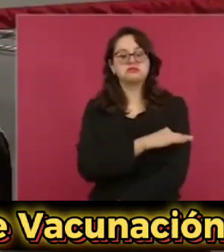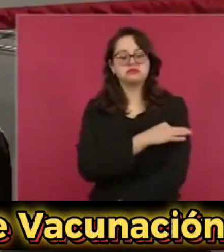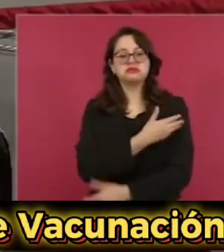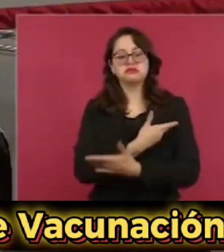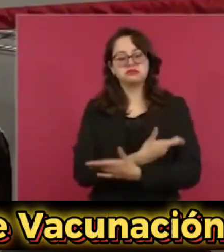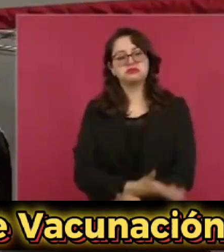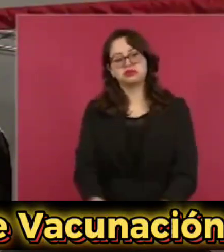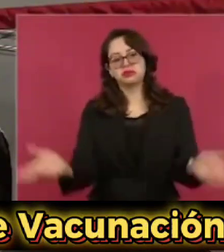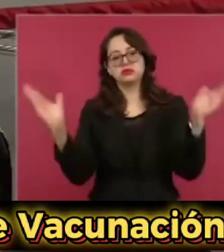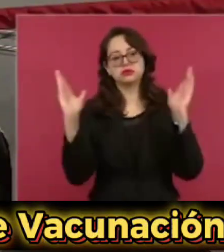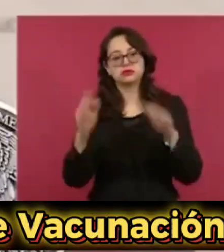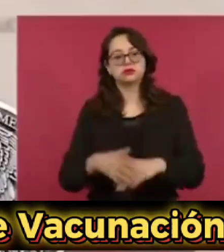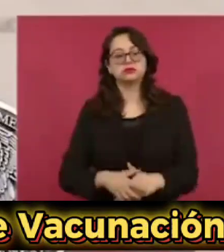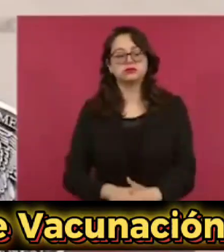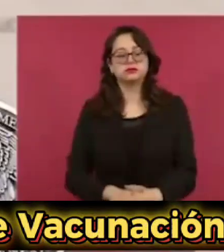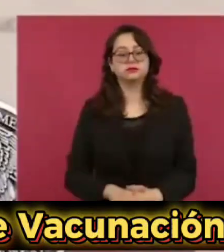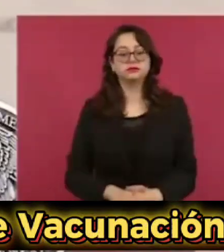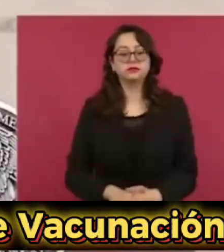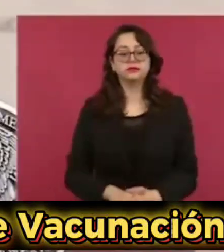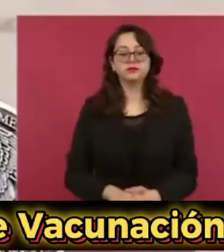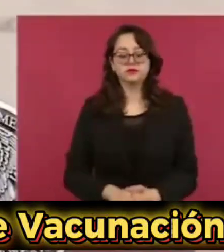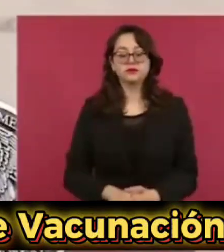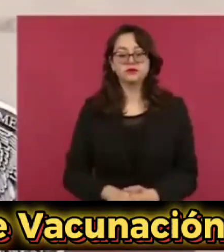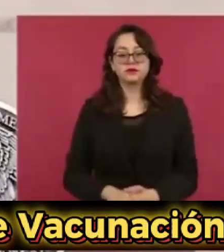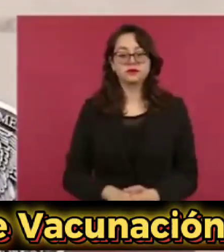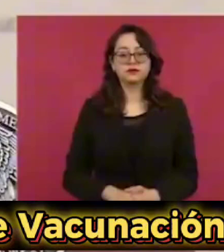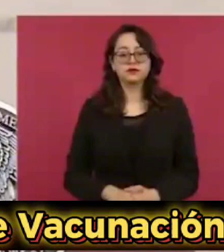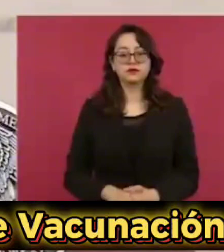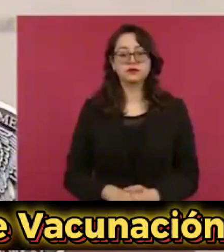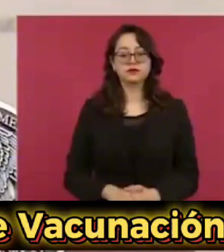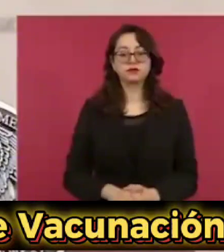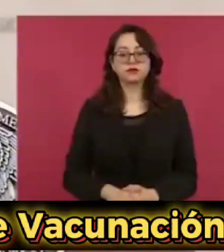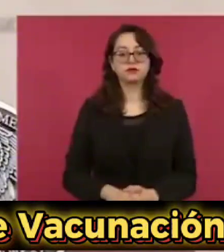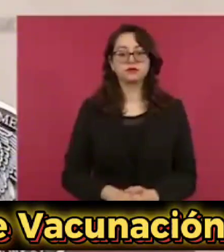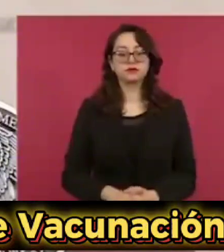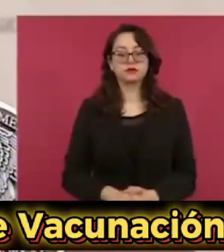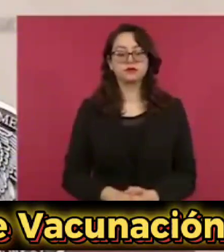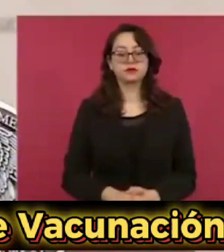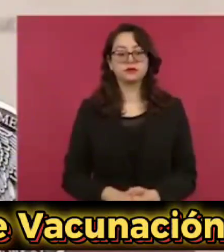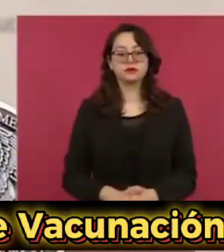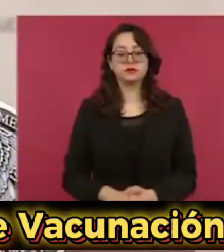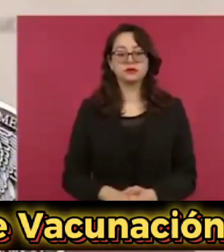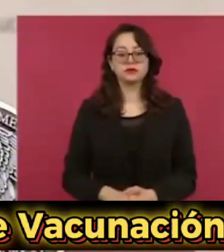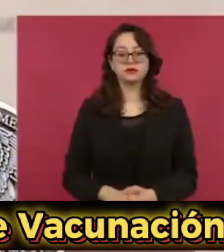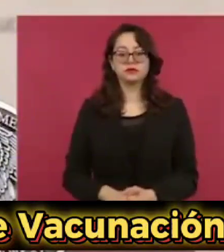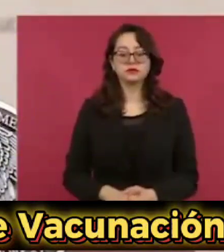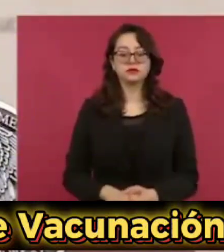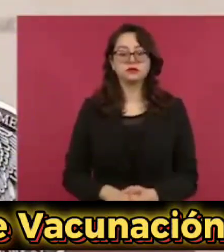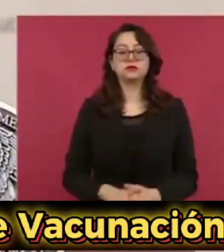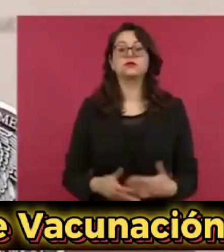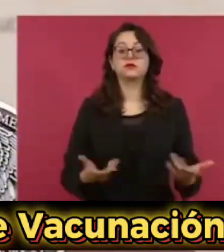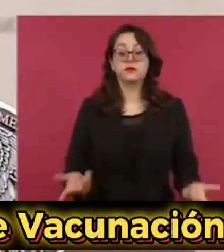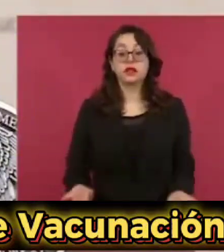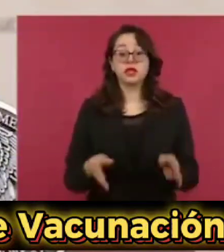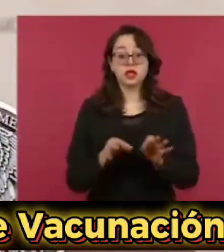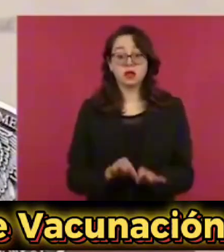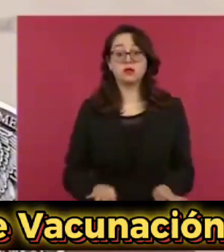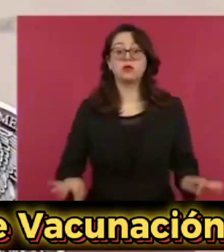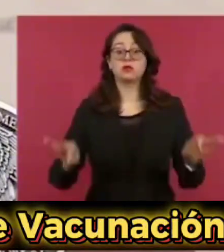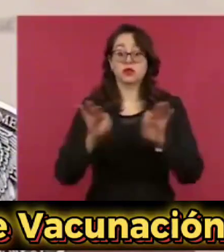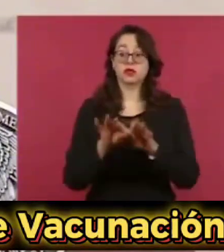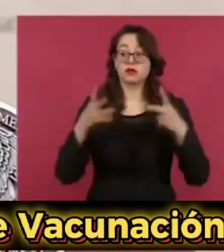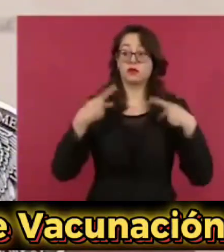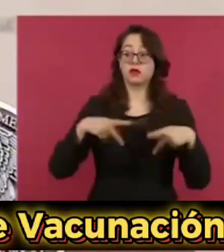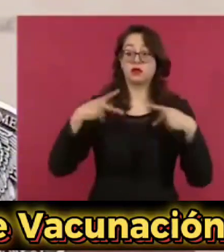Al igual que en la pandemia, sin la ayuda de las comunidades, sin la ayuda de la población, no